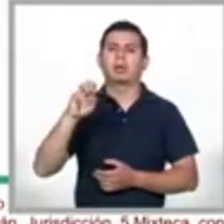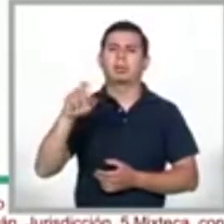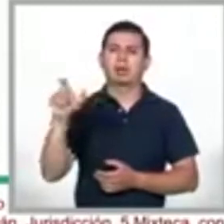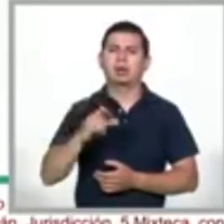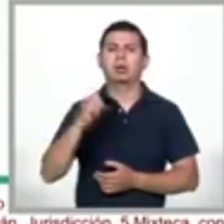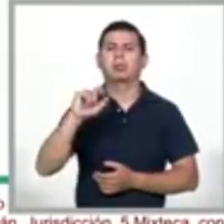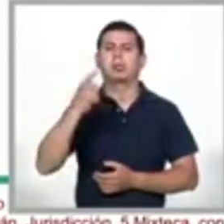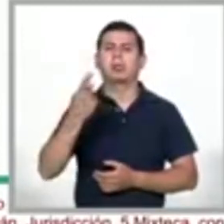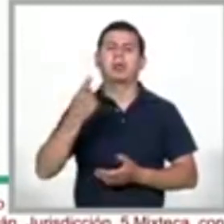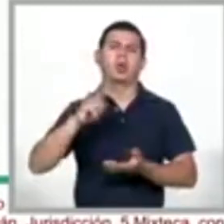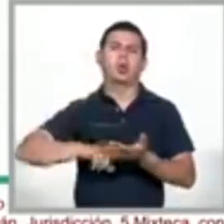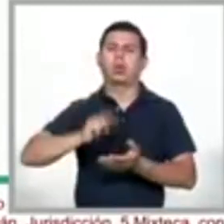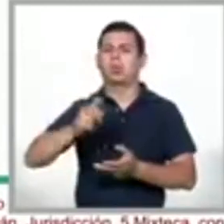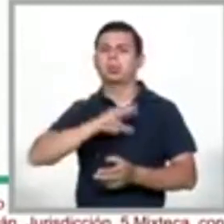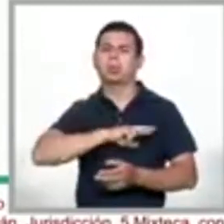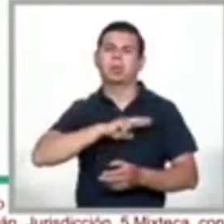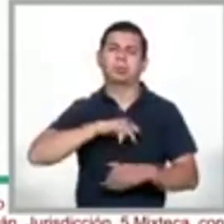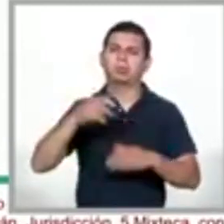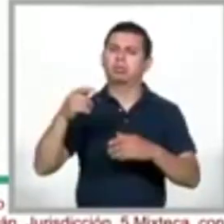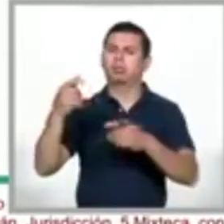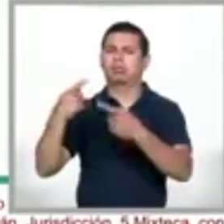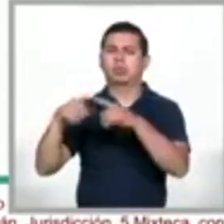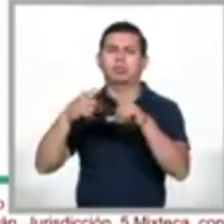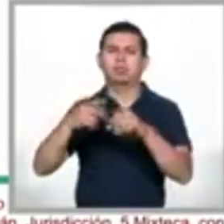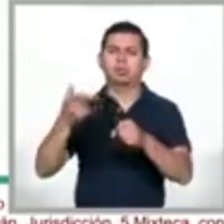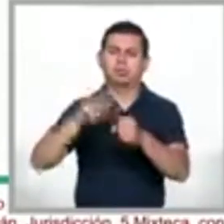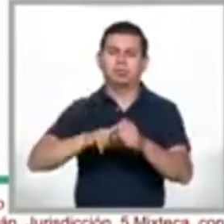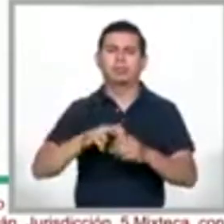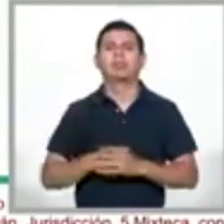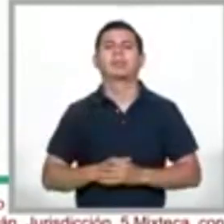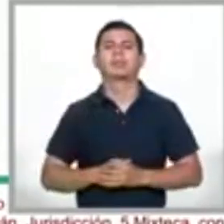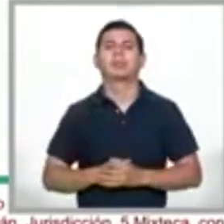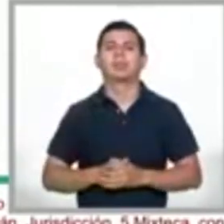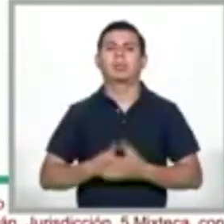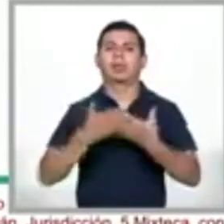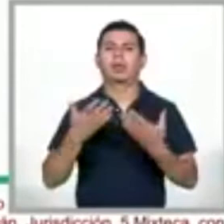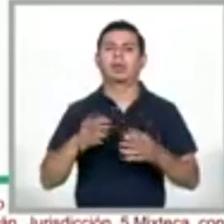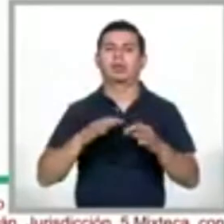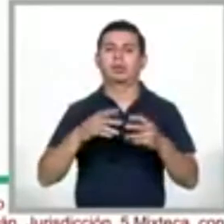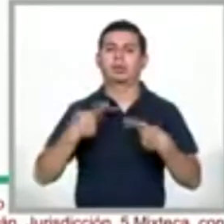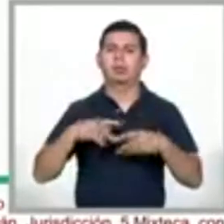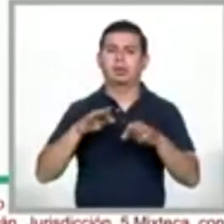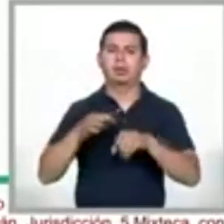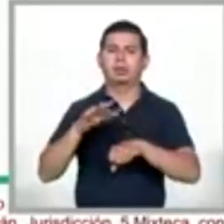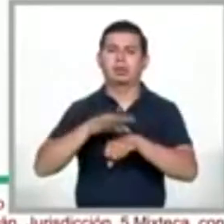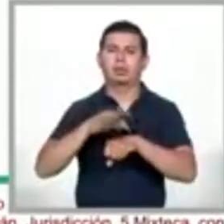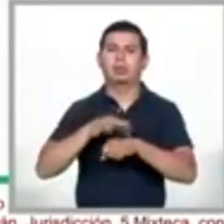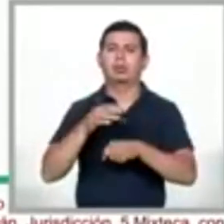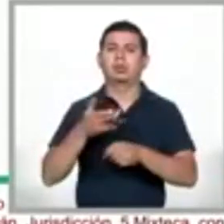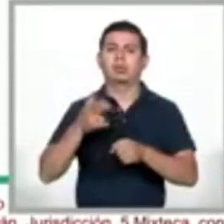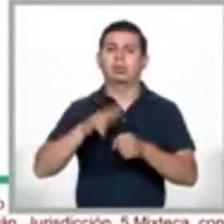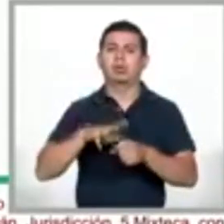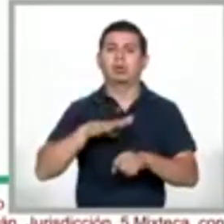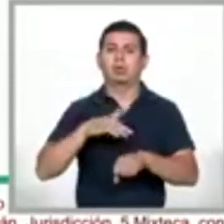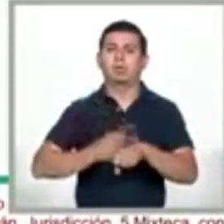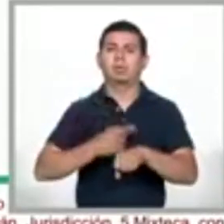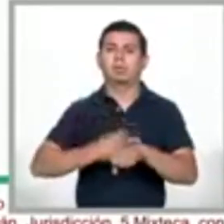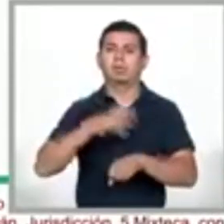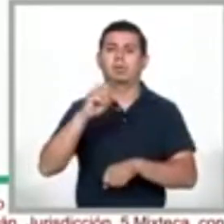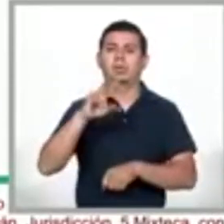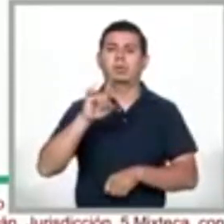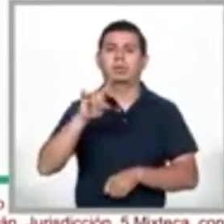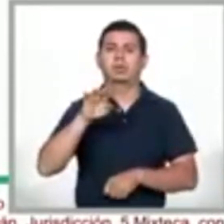y 21 en otras instituciones. De acuerdo al personal de salud que ha dado positivo a